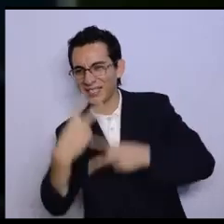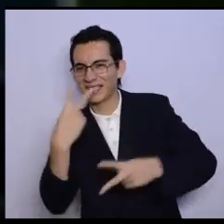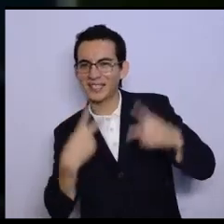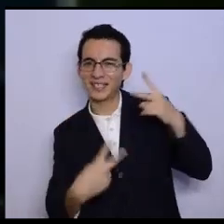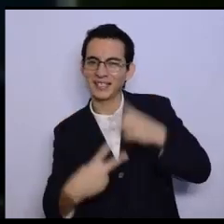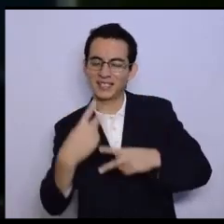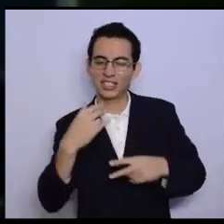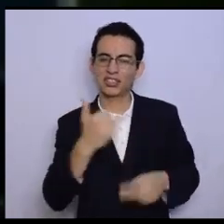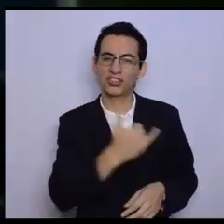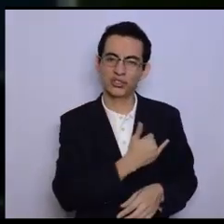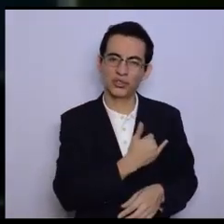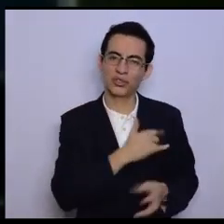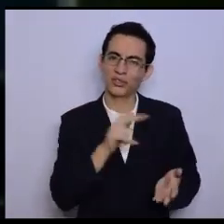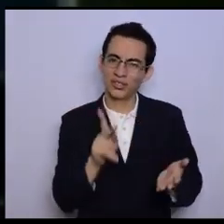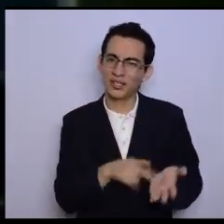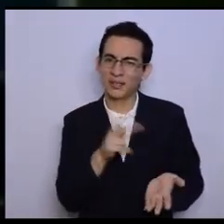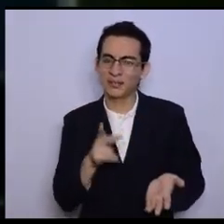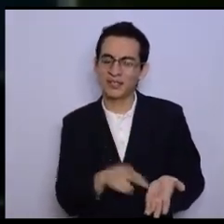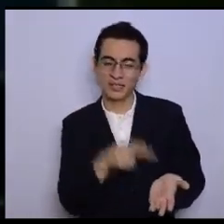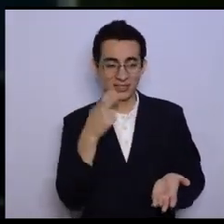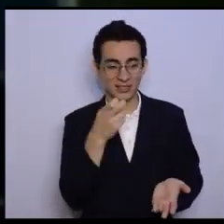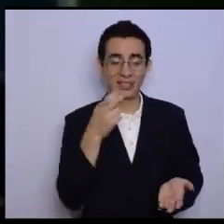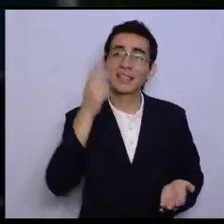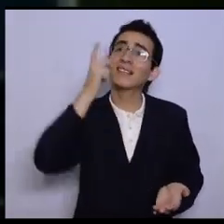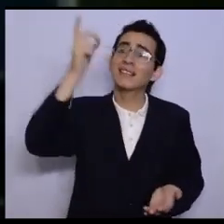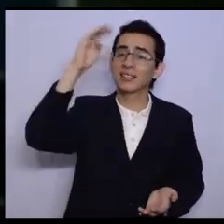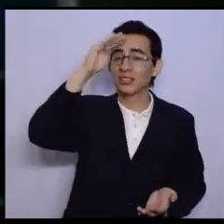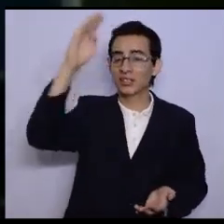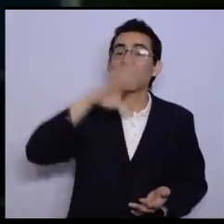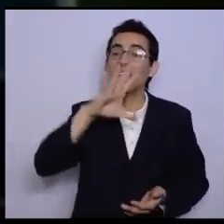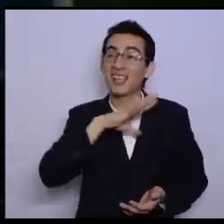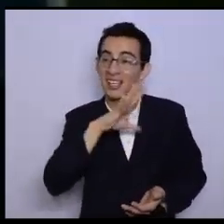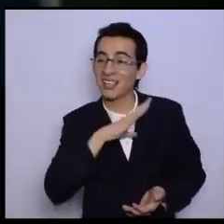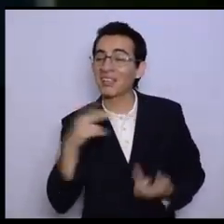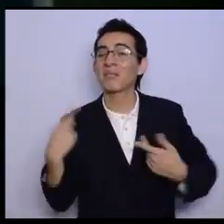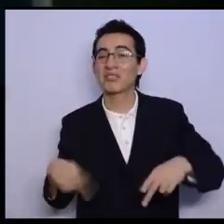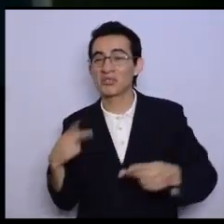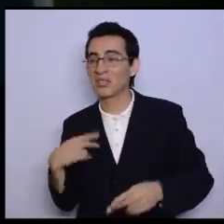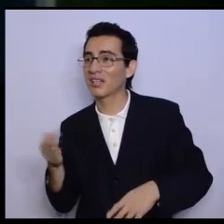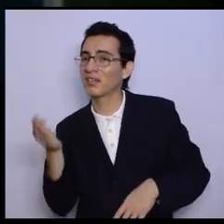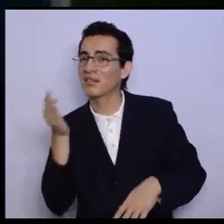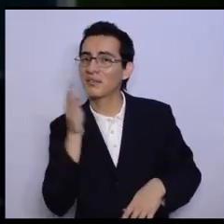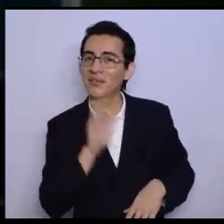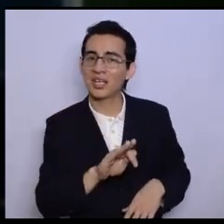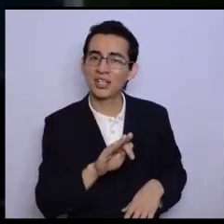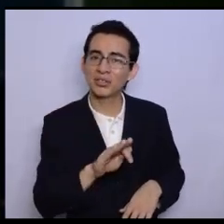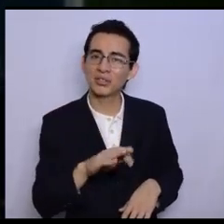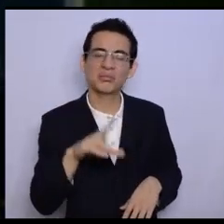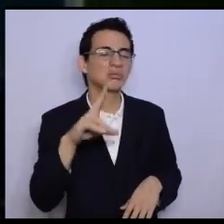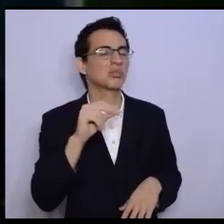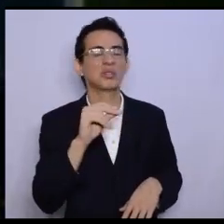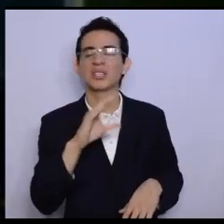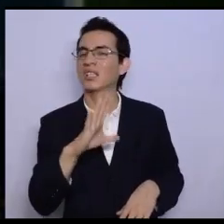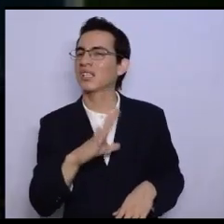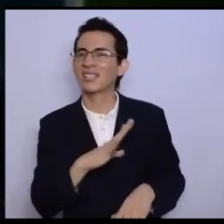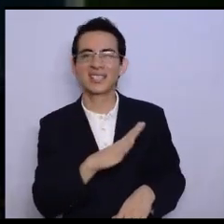revelaciones del Señor. ¿Por qué digo esto? Porque falsos apóstoles andaban diciendo que Pablo no tenía